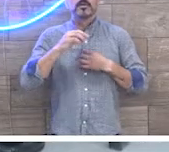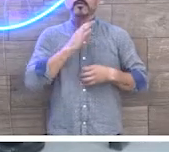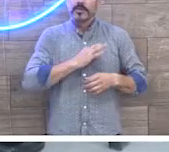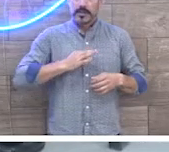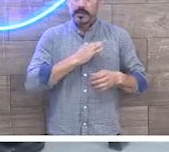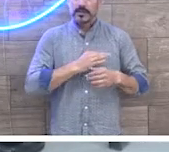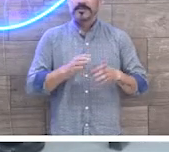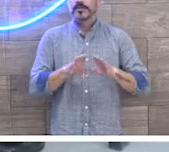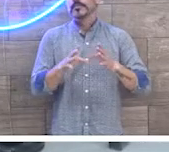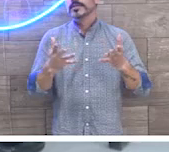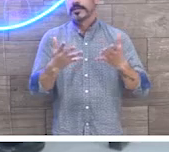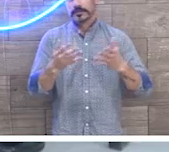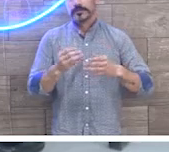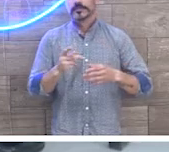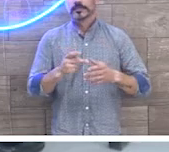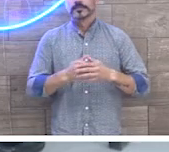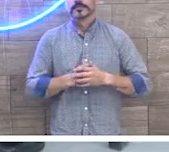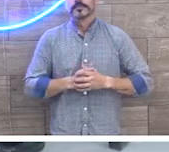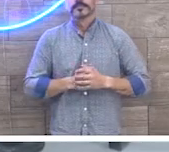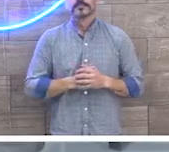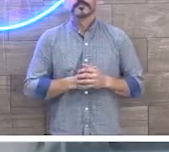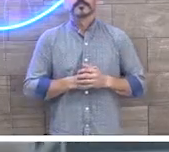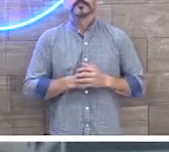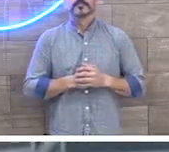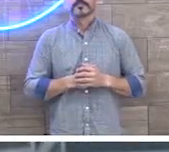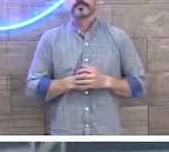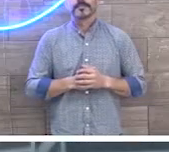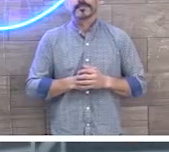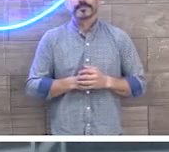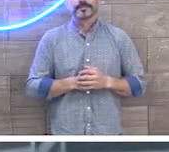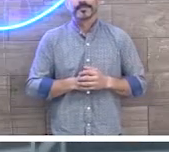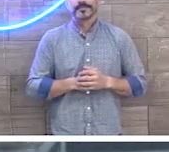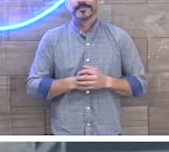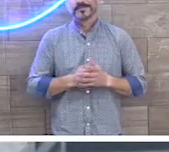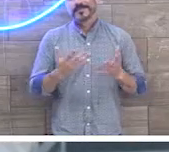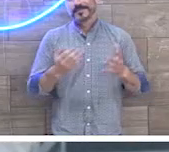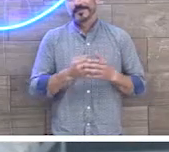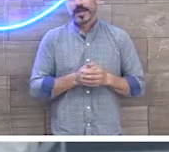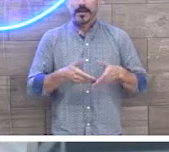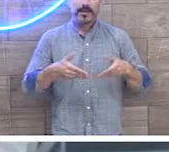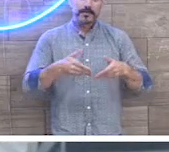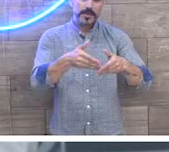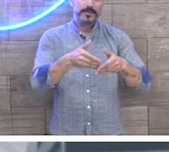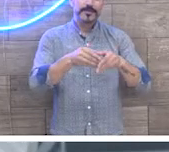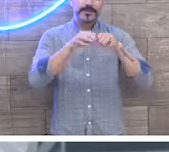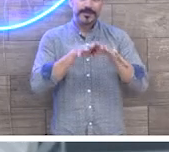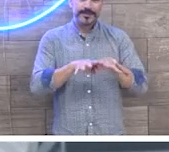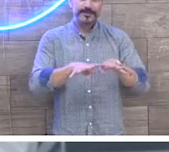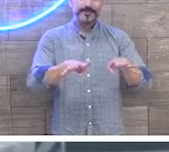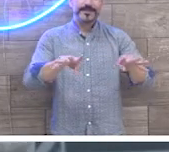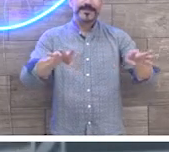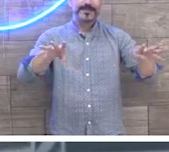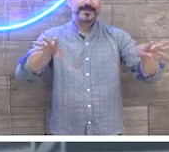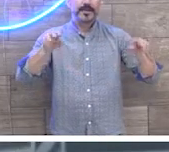corresponde a todos, ¿no? Uh-huh. Y ahí vienen, se van abriendo así como una raíz de